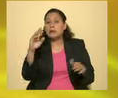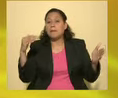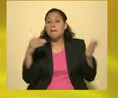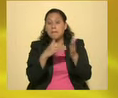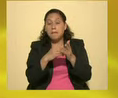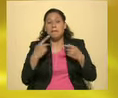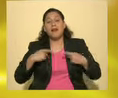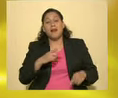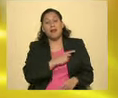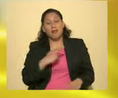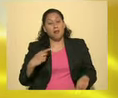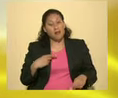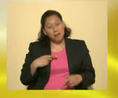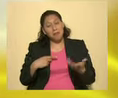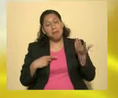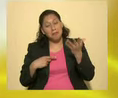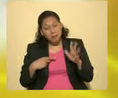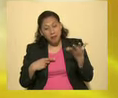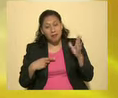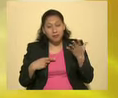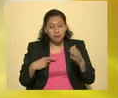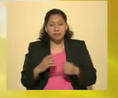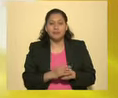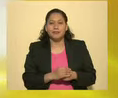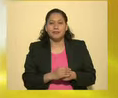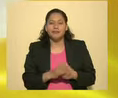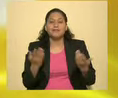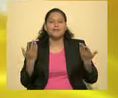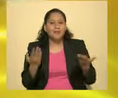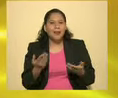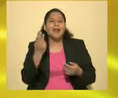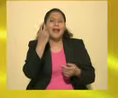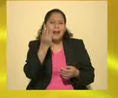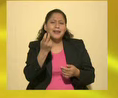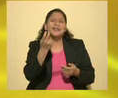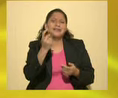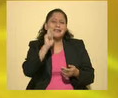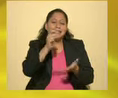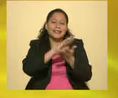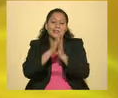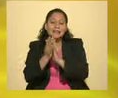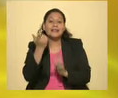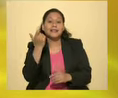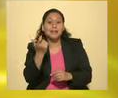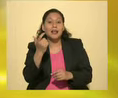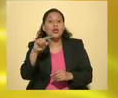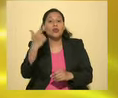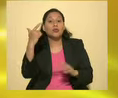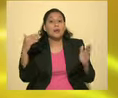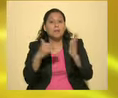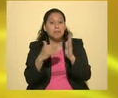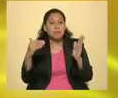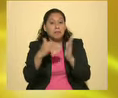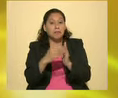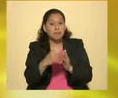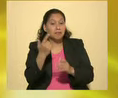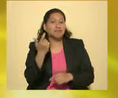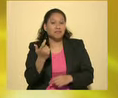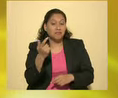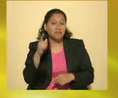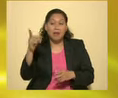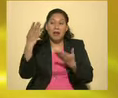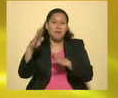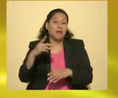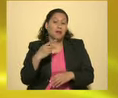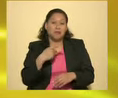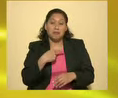1,400,000 deudores aproximadamente. Wow. ¿Y esto a qué equivale en pesos? ¿Tanto? A 12,000,000,000 de pesos.